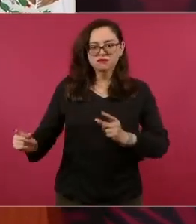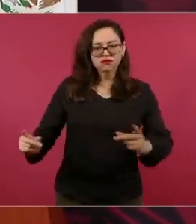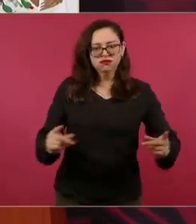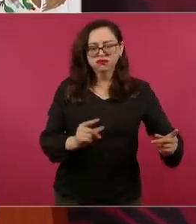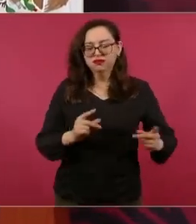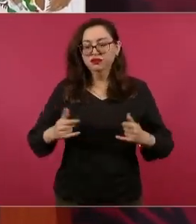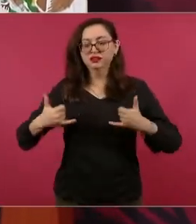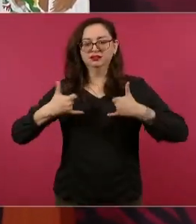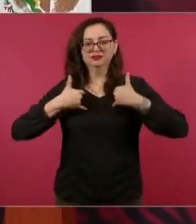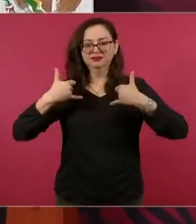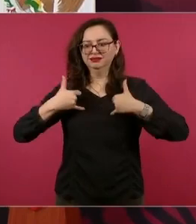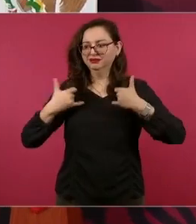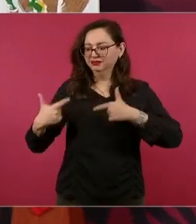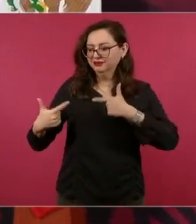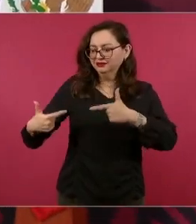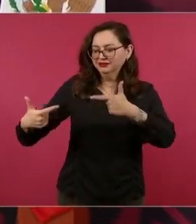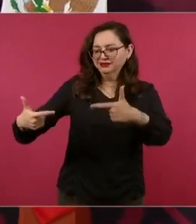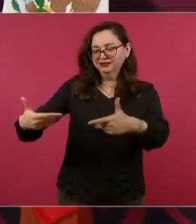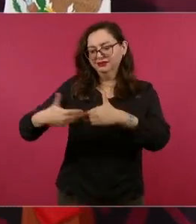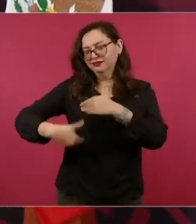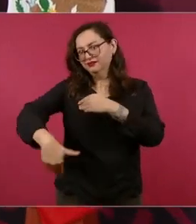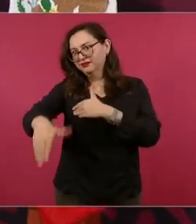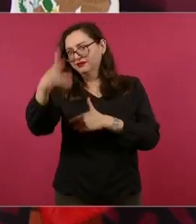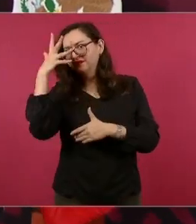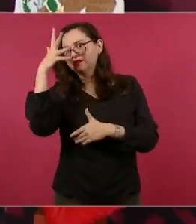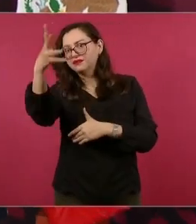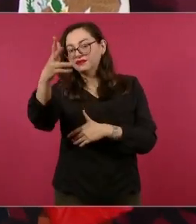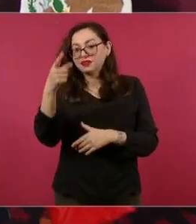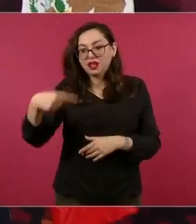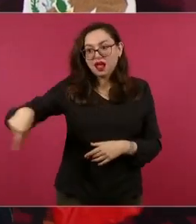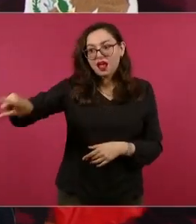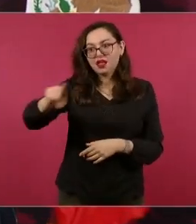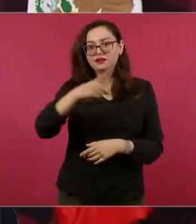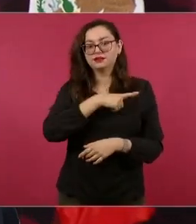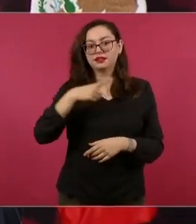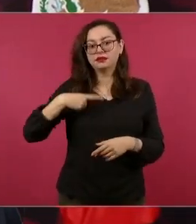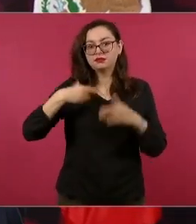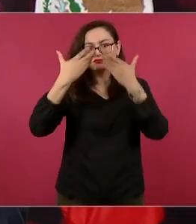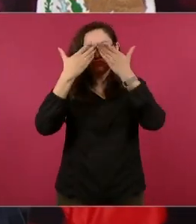Ese es el futuro, ese es el porvenir.